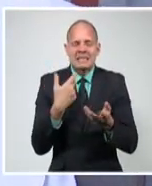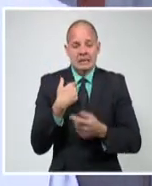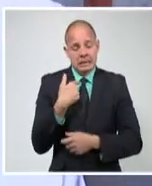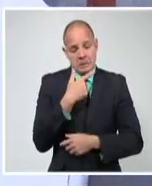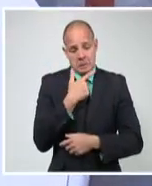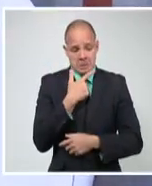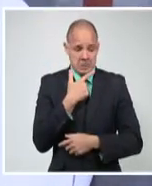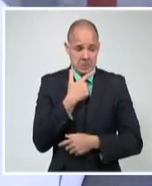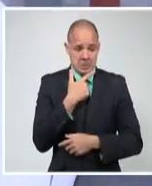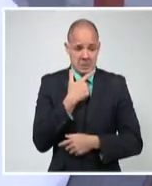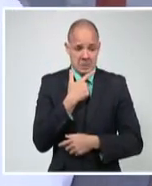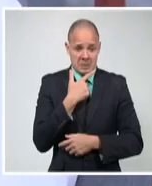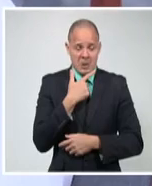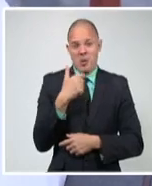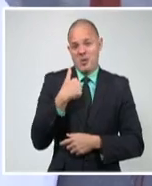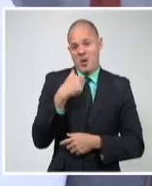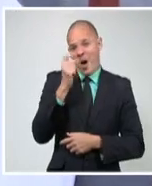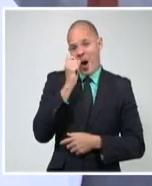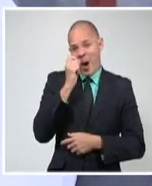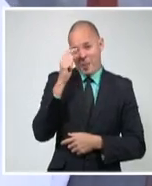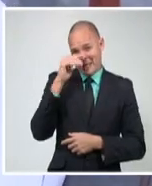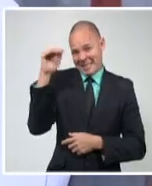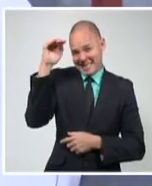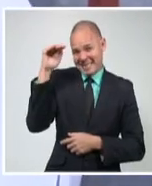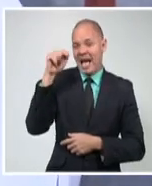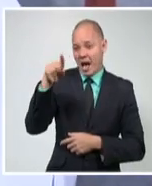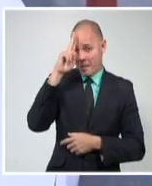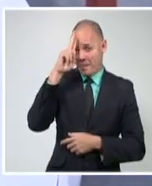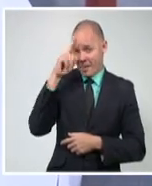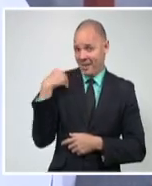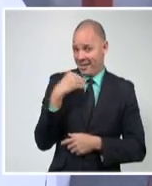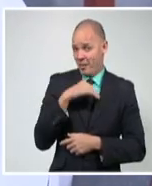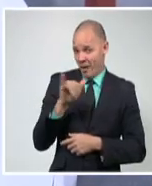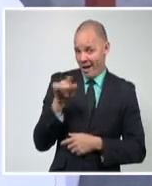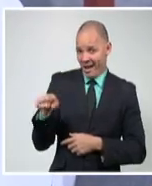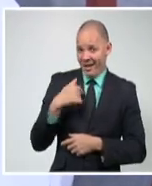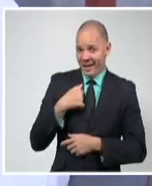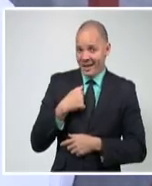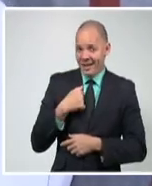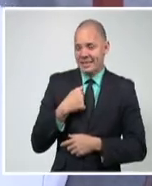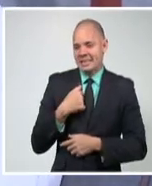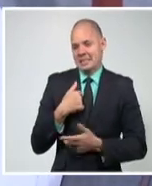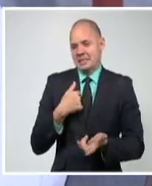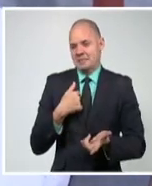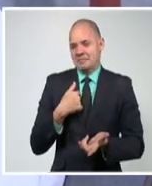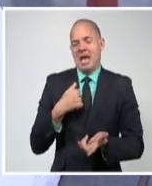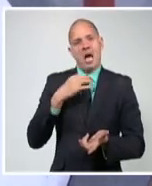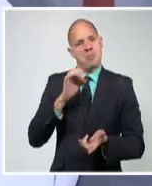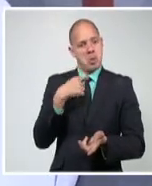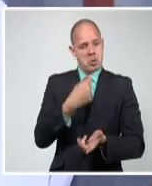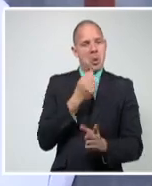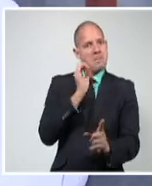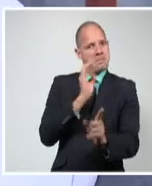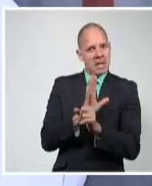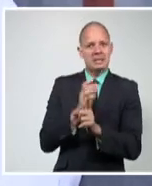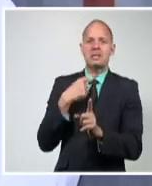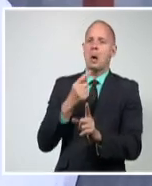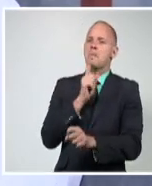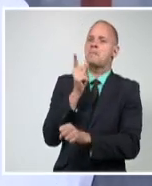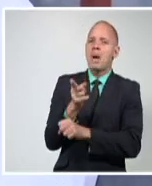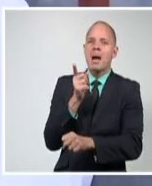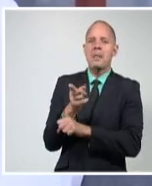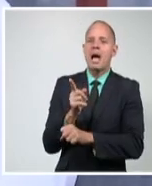En particular con un señor que es médico y él, desde que comenzamos a pesquisar, hicimos muy buena amistad con